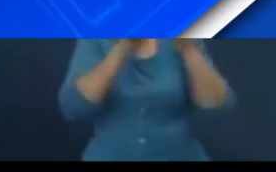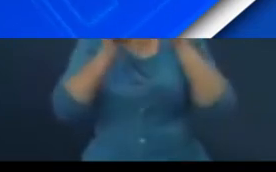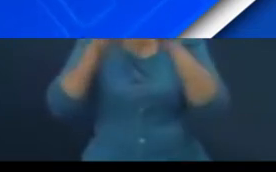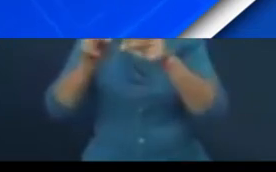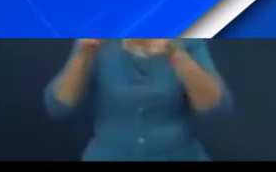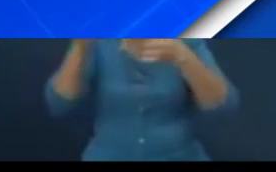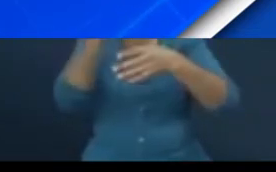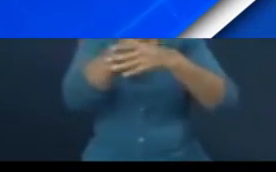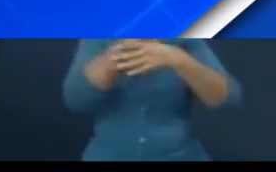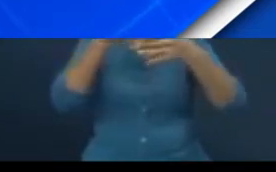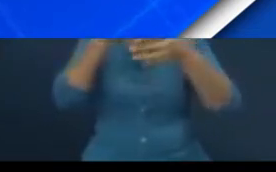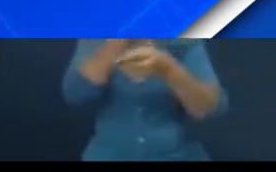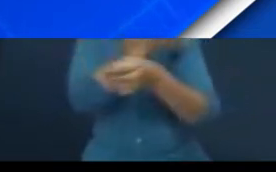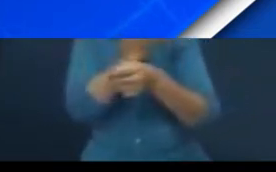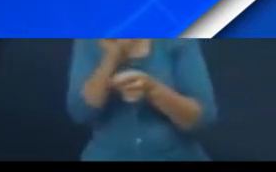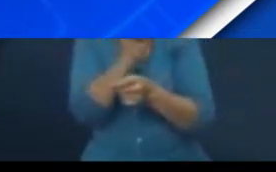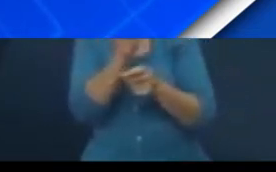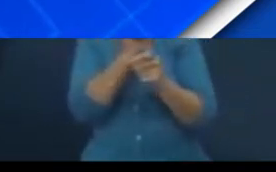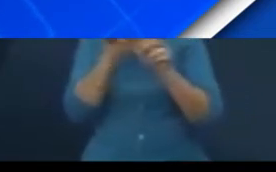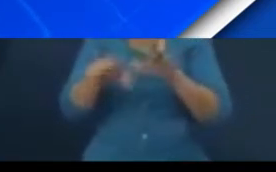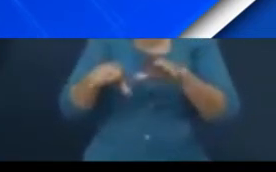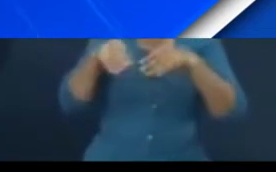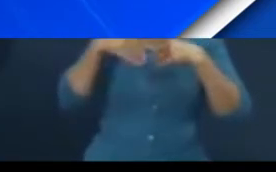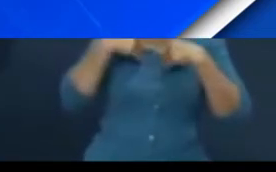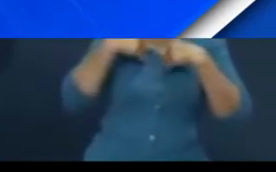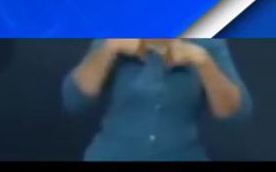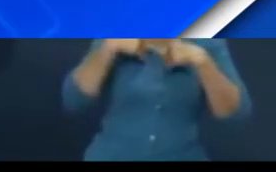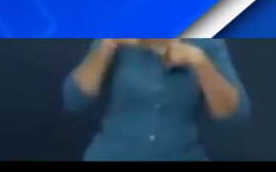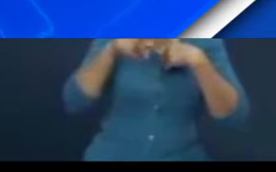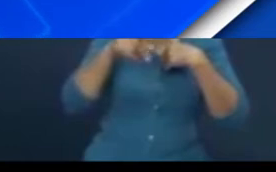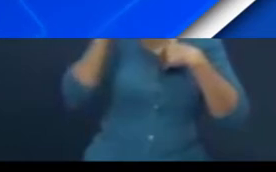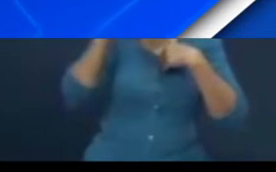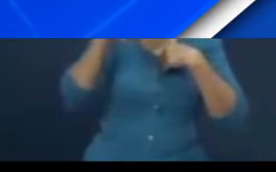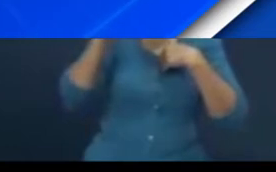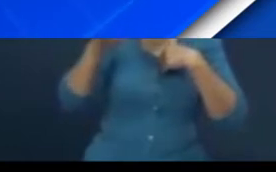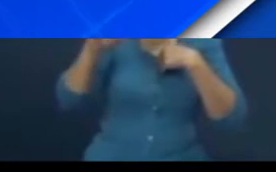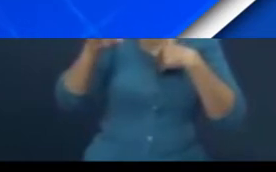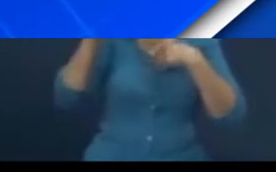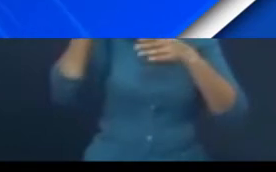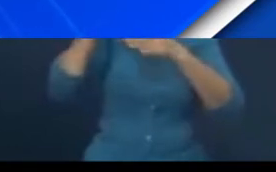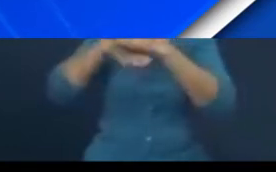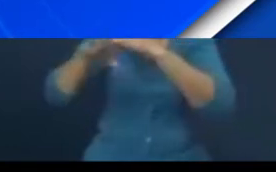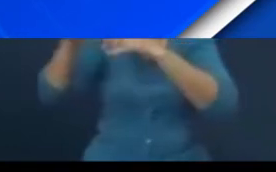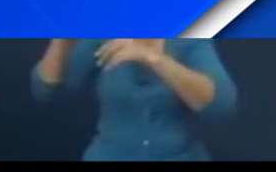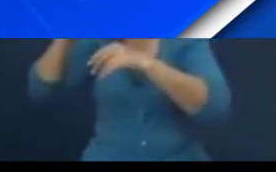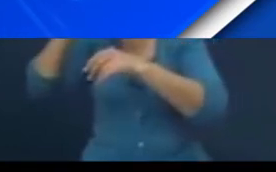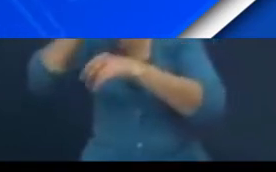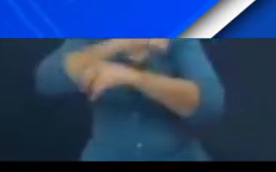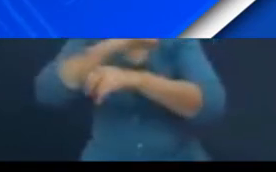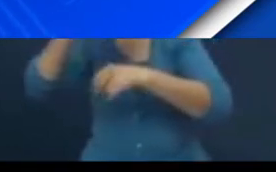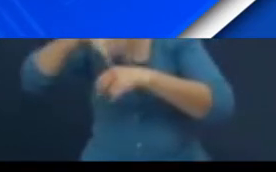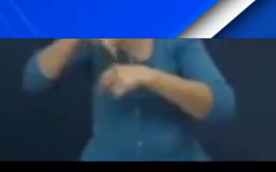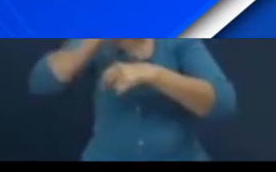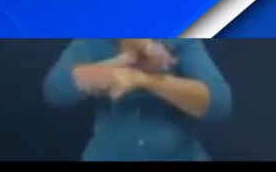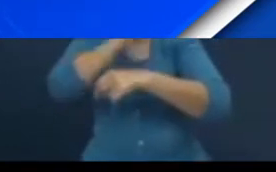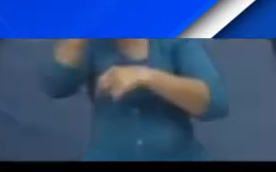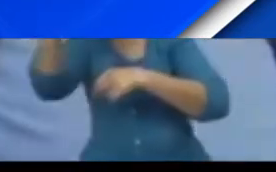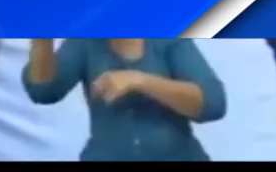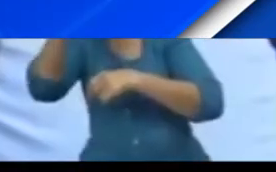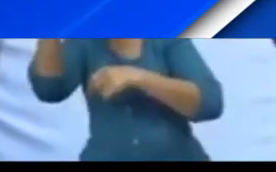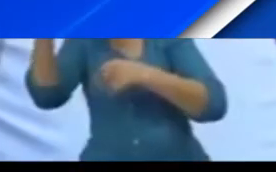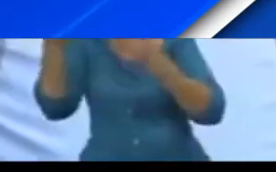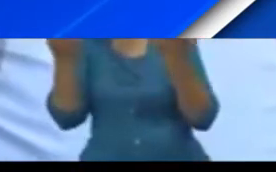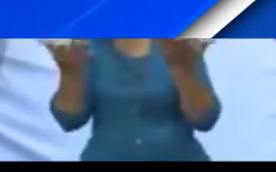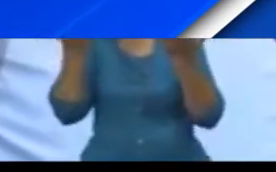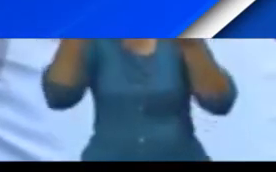por aquella razón decidió No vacunarse pues tenés que hacerte la prueba de pcr para que puedas entrar a nuestro país o a los países que así